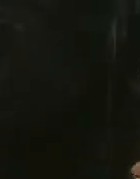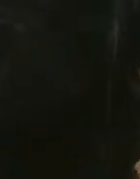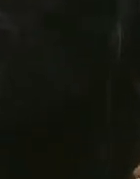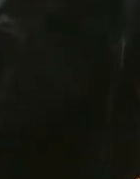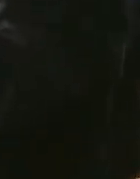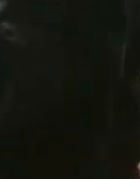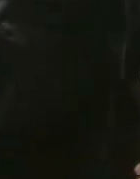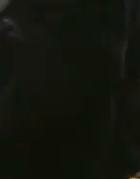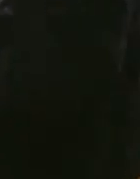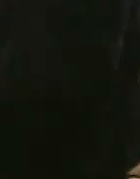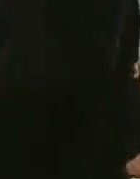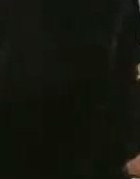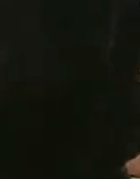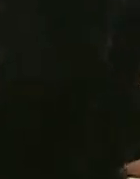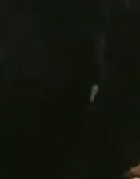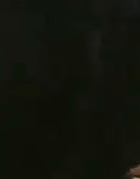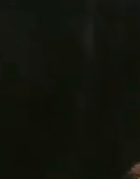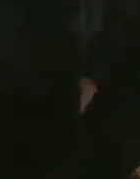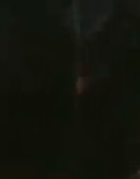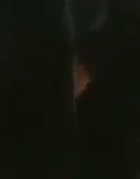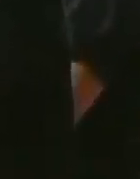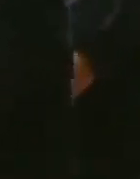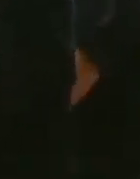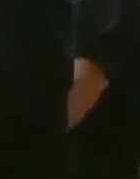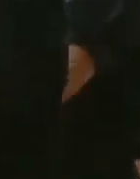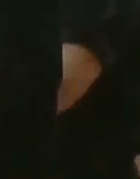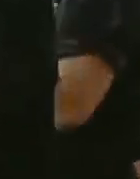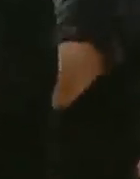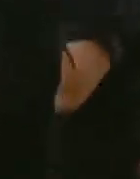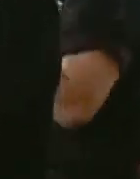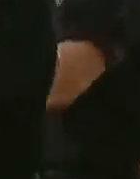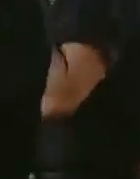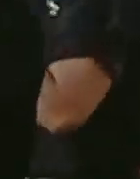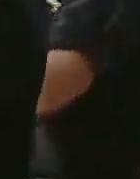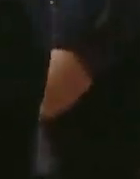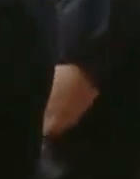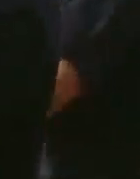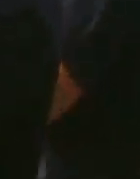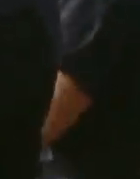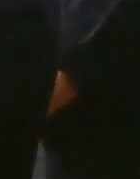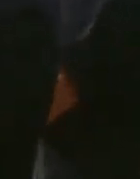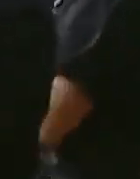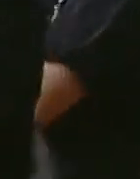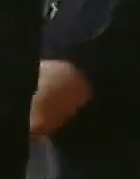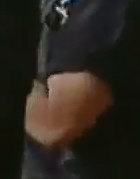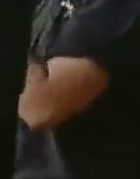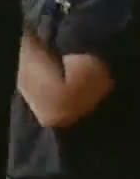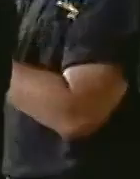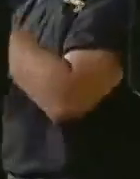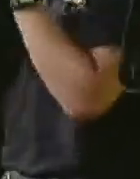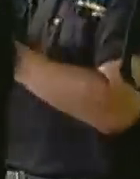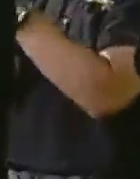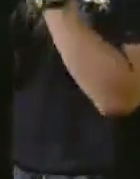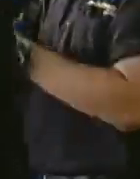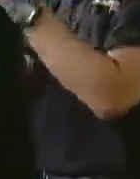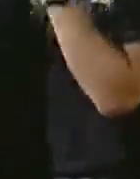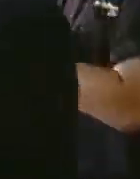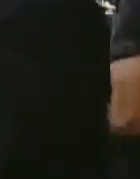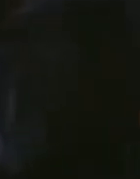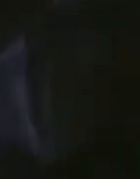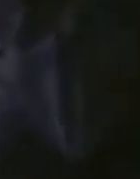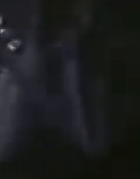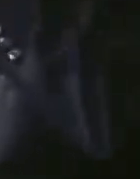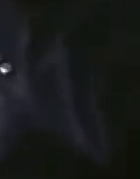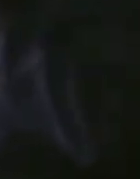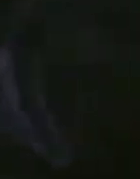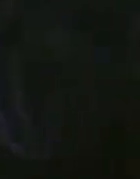Está invitando a la cultura popular, nosotros estamos sembrando y toditas las escuelas que se están recuperando. Gracias a